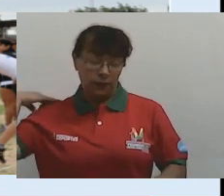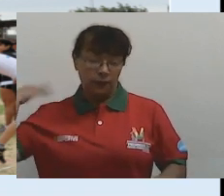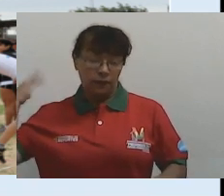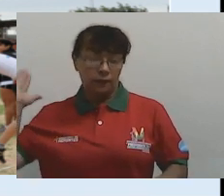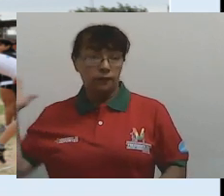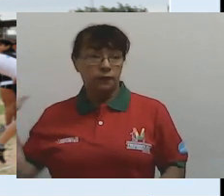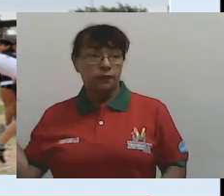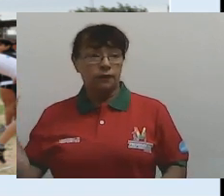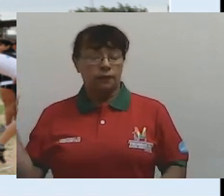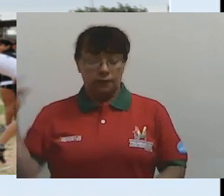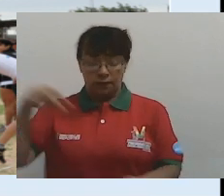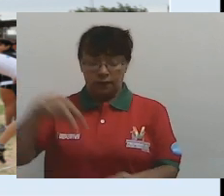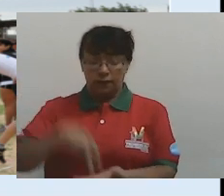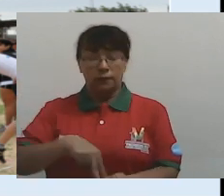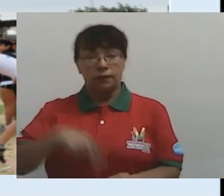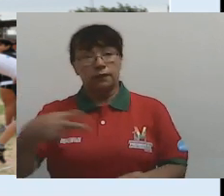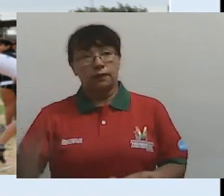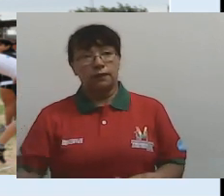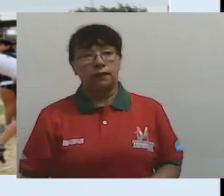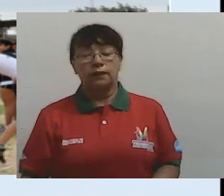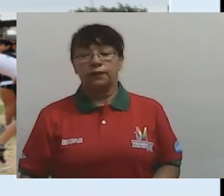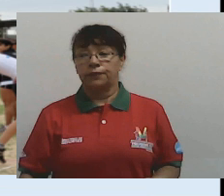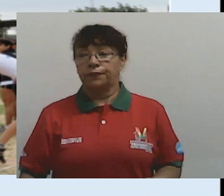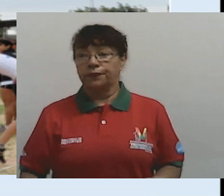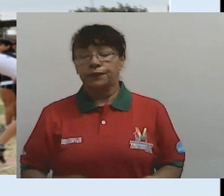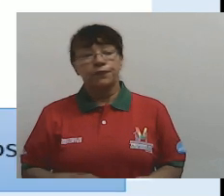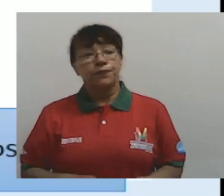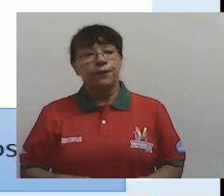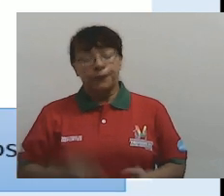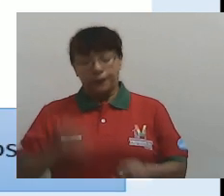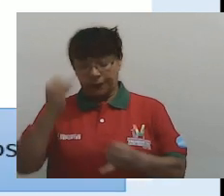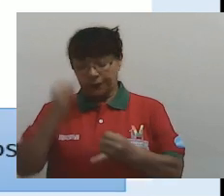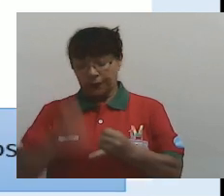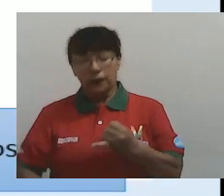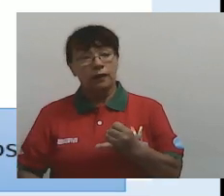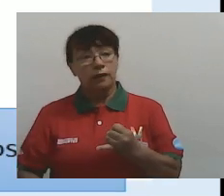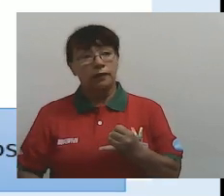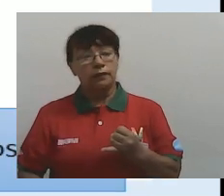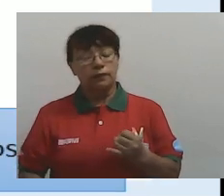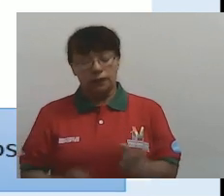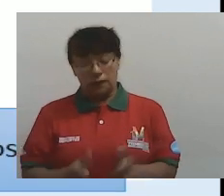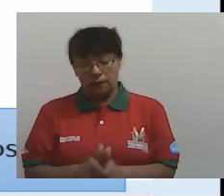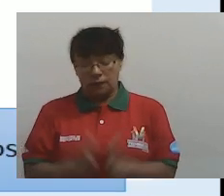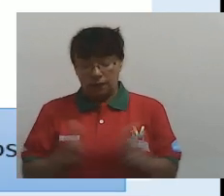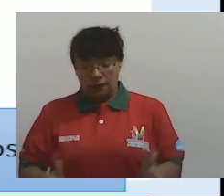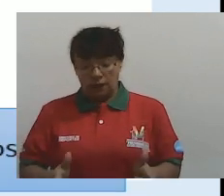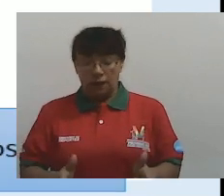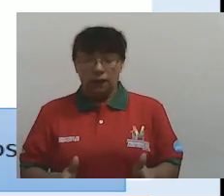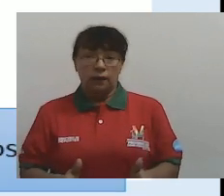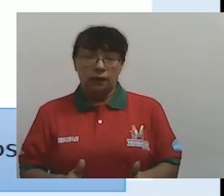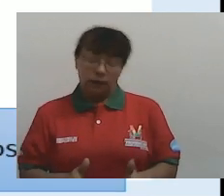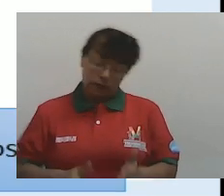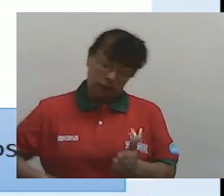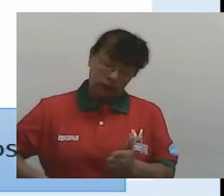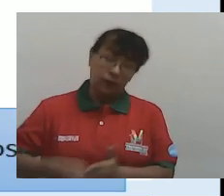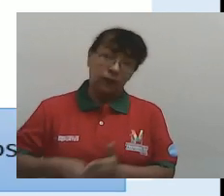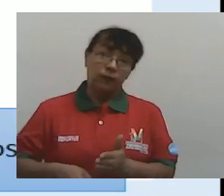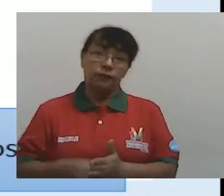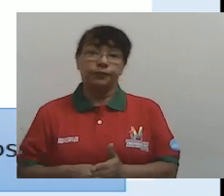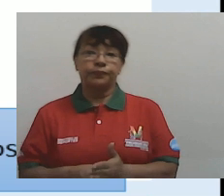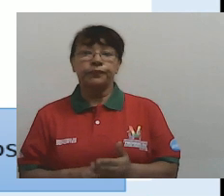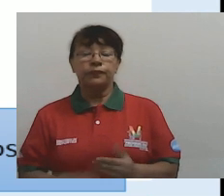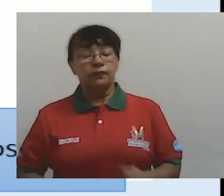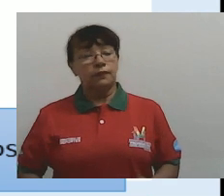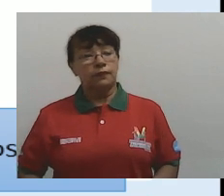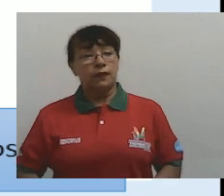de caída. El último evento de mini es de resistencia de 5